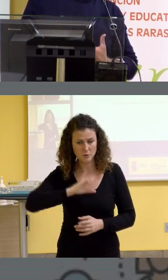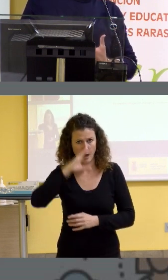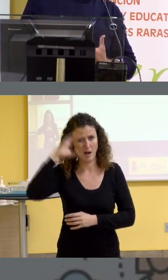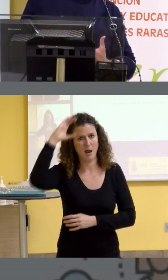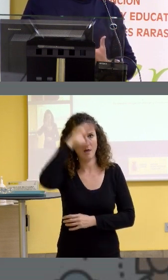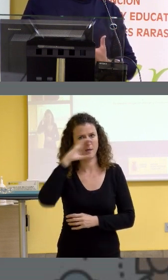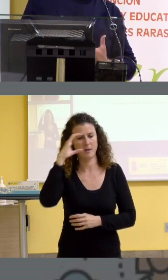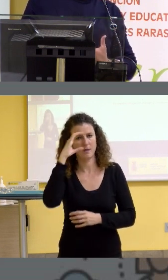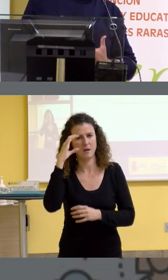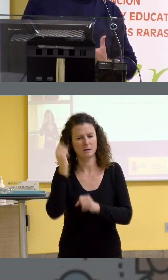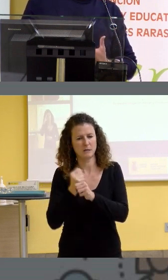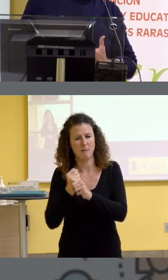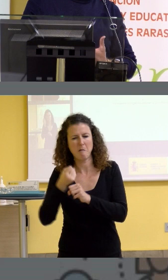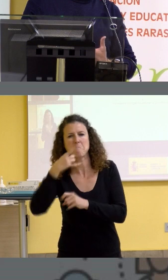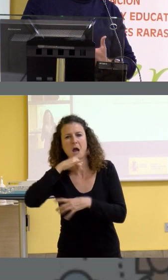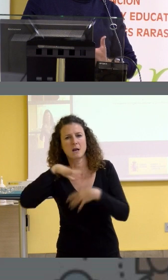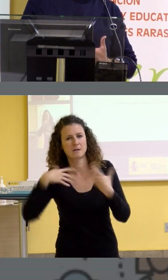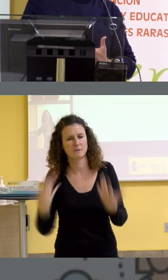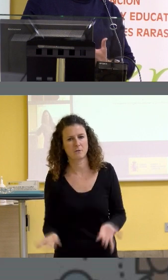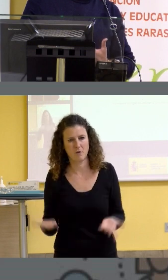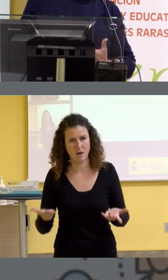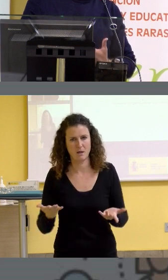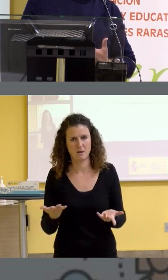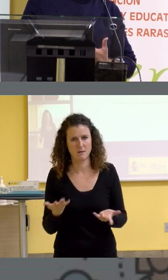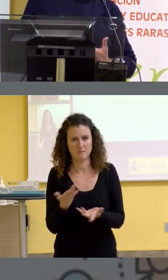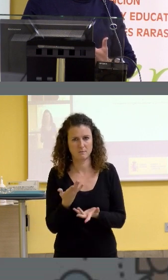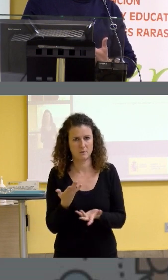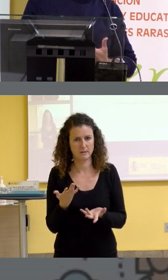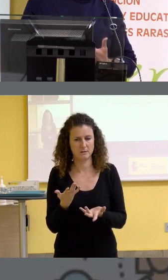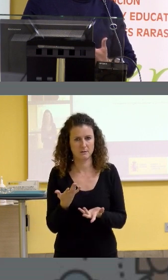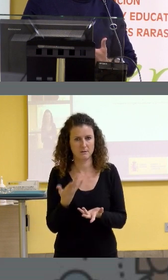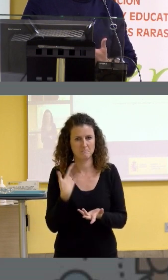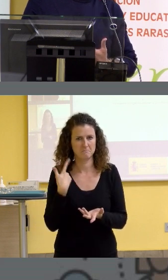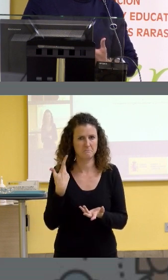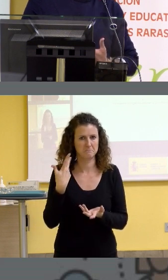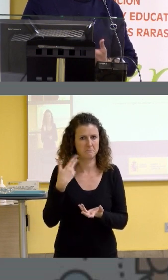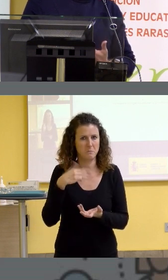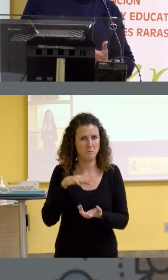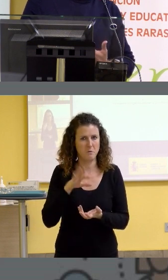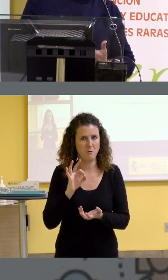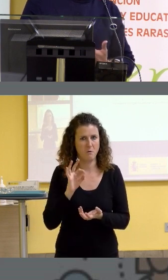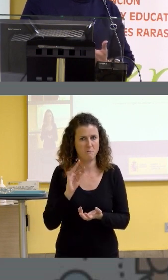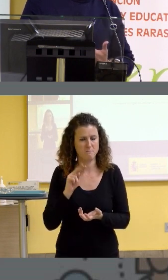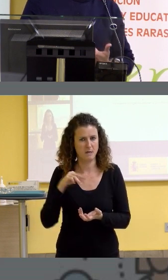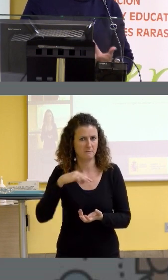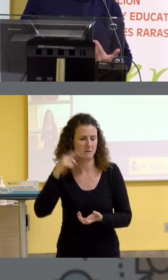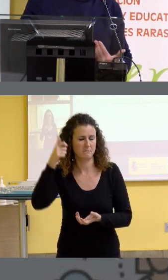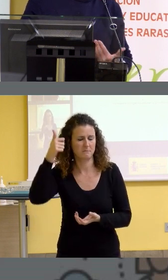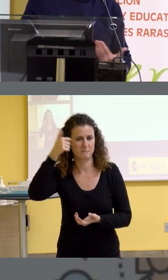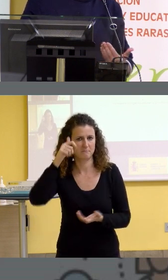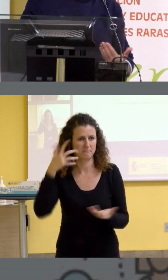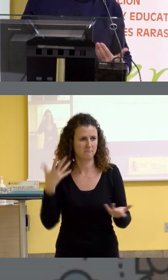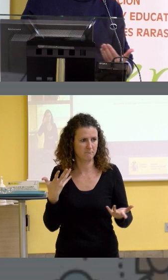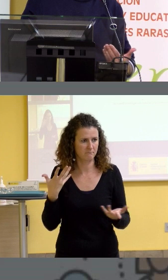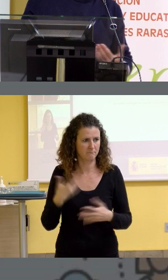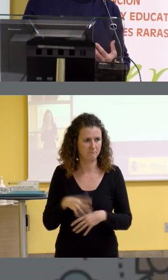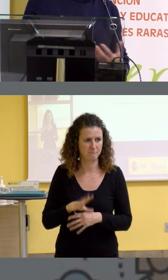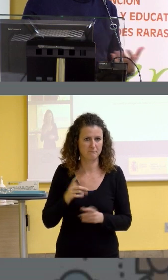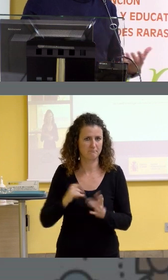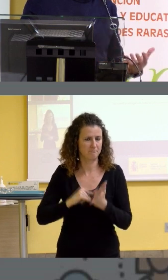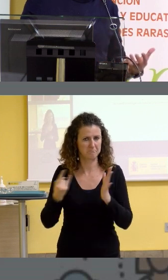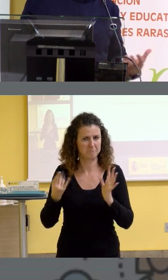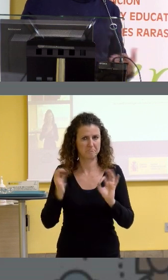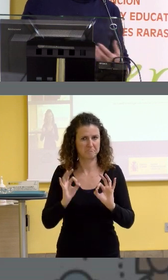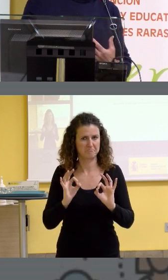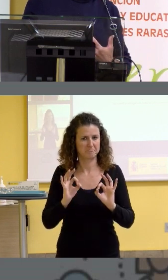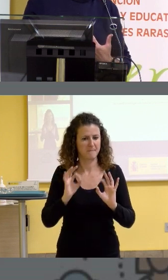hecho muy mal un trabajo, y es que la ciencia solo existe en PubMed, y PubMed no lo entiende ni el tato. Pues claro, o sea, los